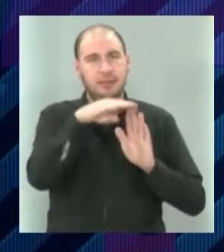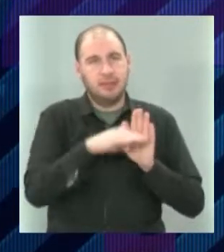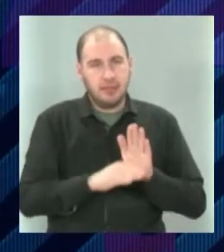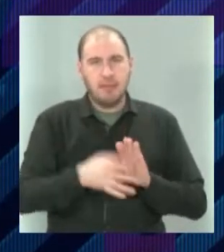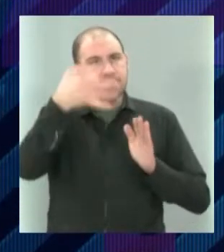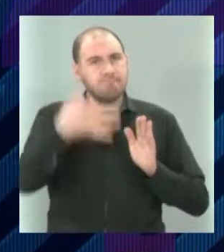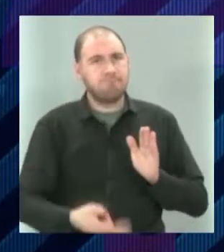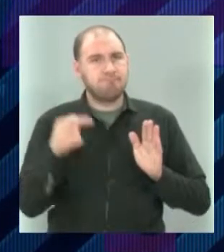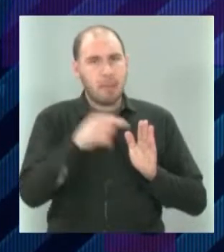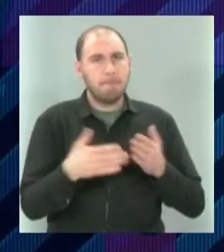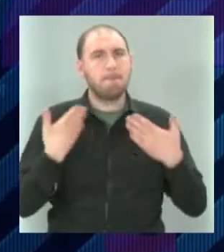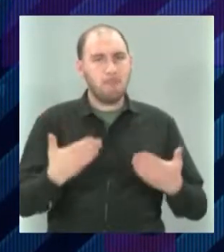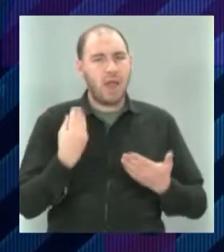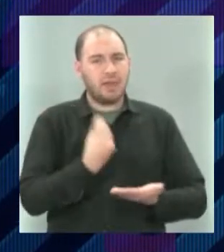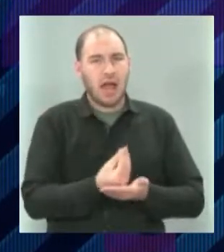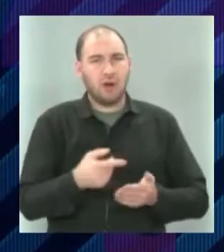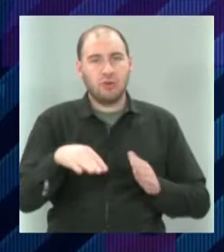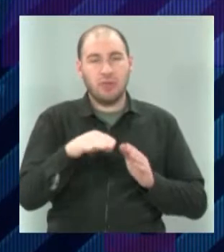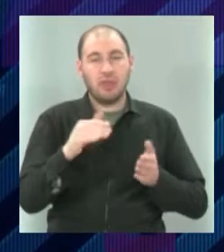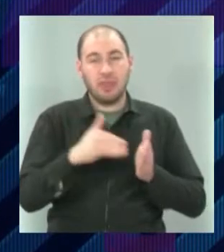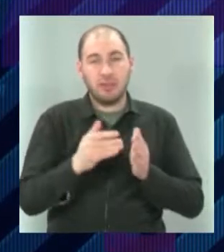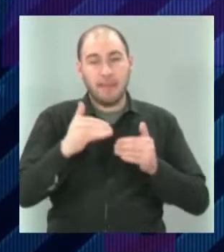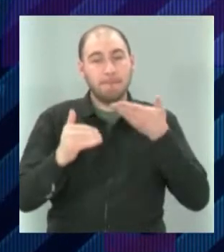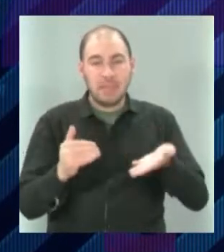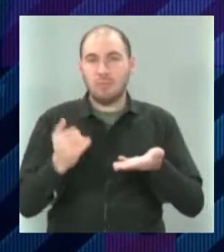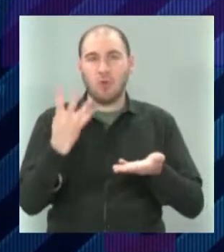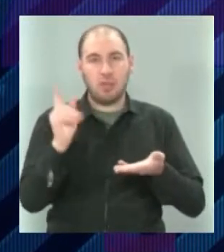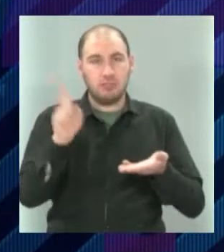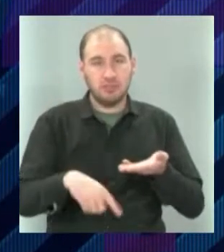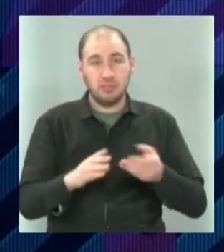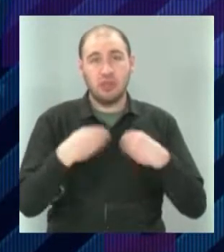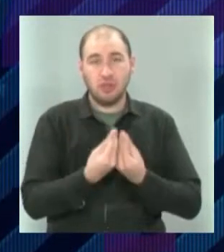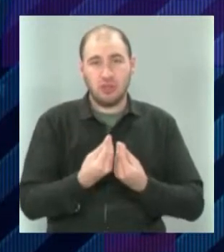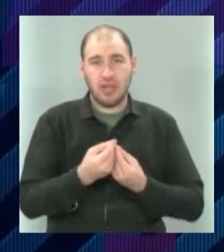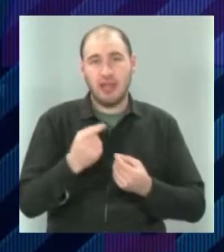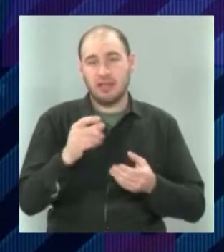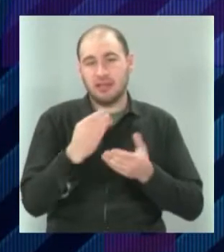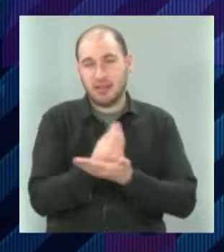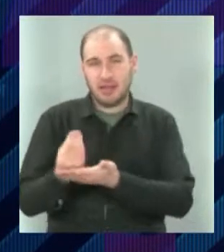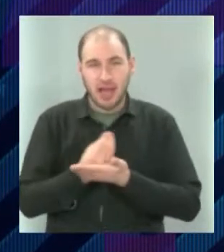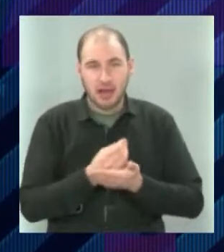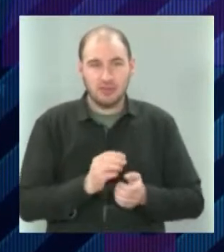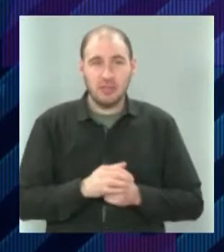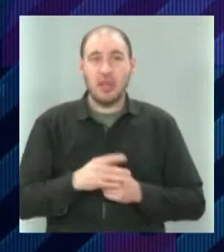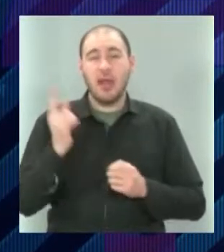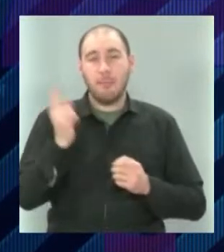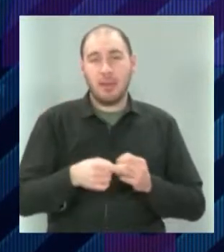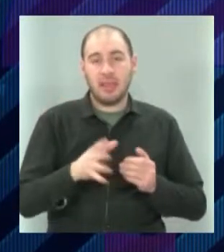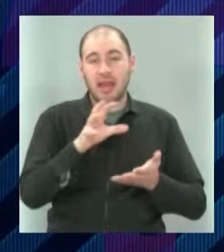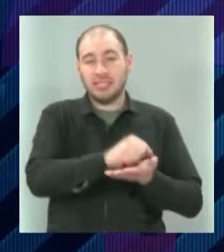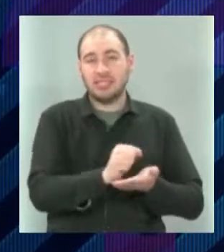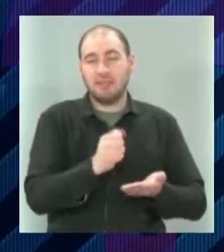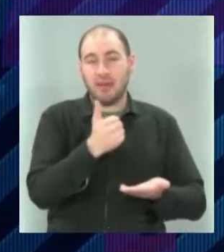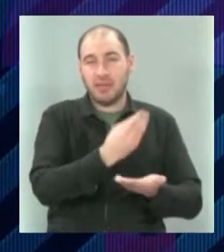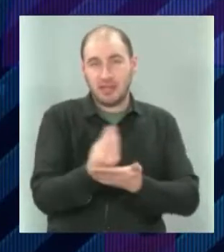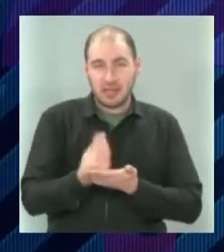condiciones de idoneidad para el cargo en una proporción no inferior al 4% de la totalidad de su personal, y a establecer reservas de puestos